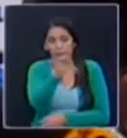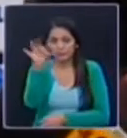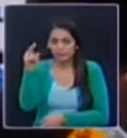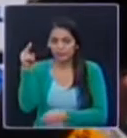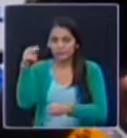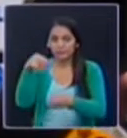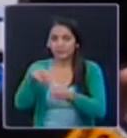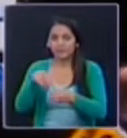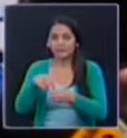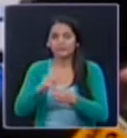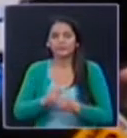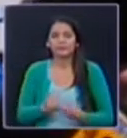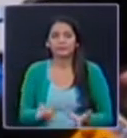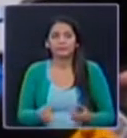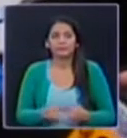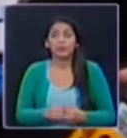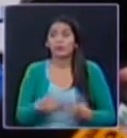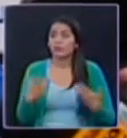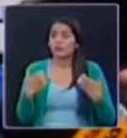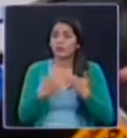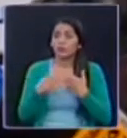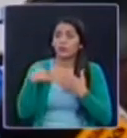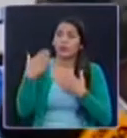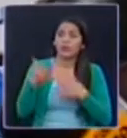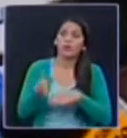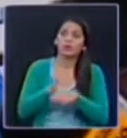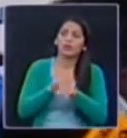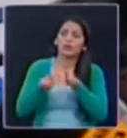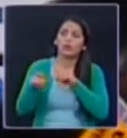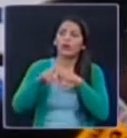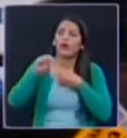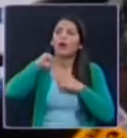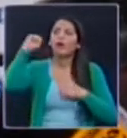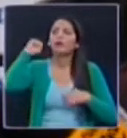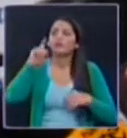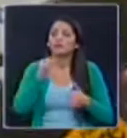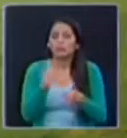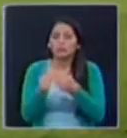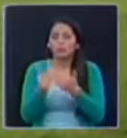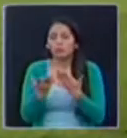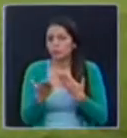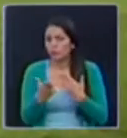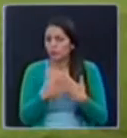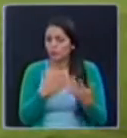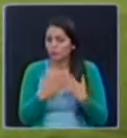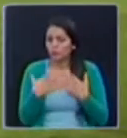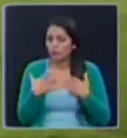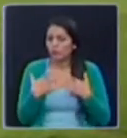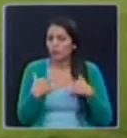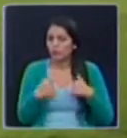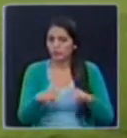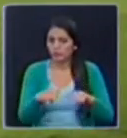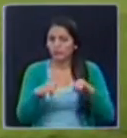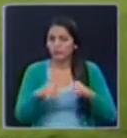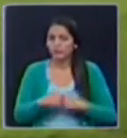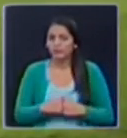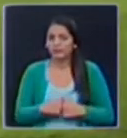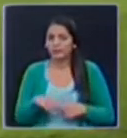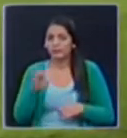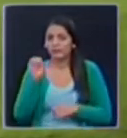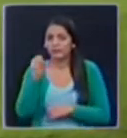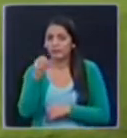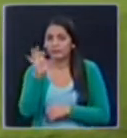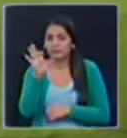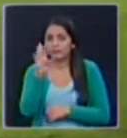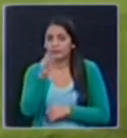viene ganando. Igual nosotros tenemos que hacer lo nuestro como venimos haciendo y sacar los tres puntos, ¿no? En otro tema, Esteban Drer conversó sobre